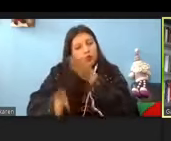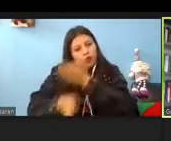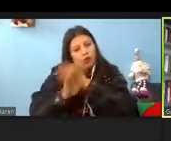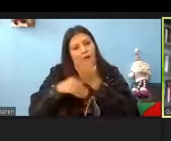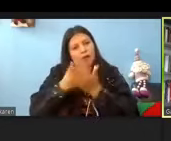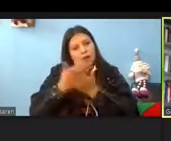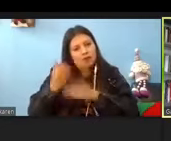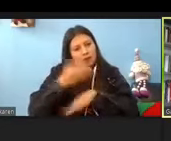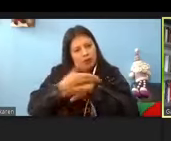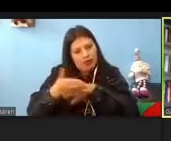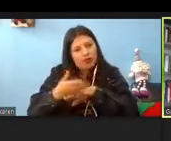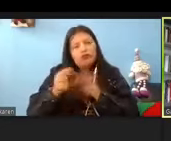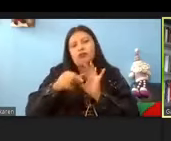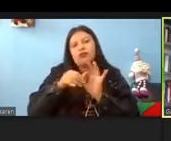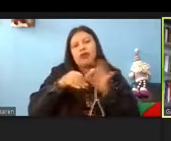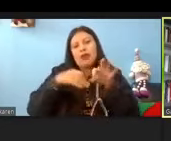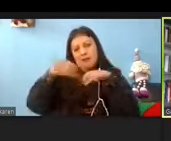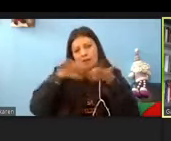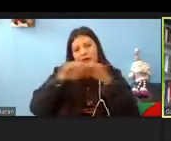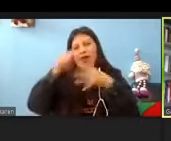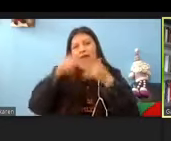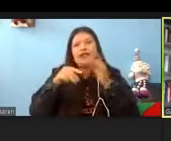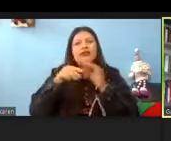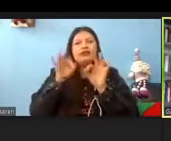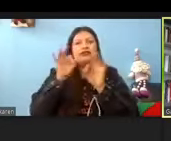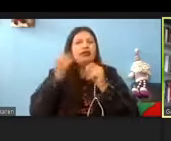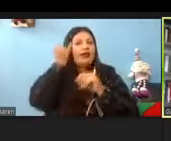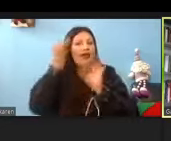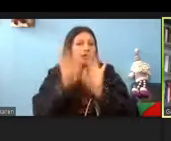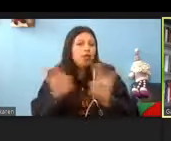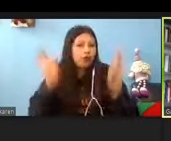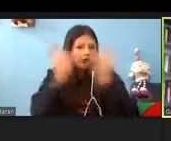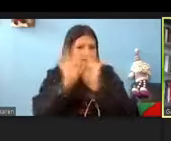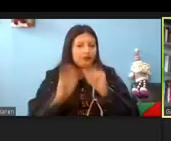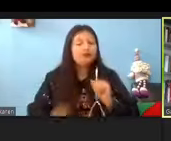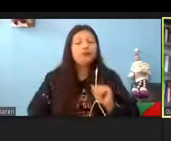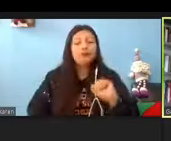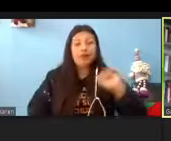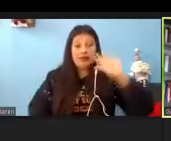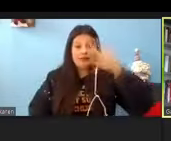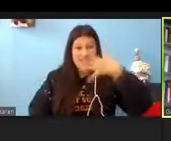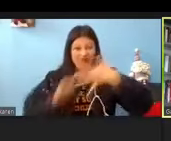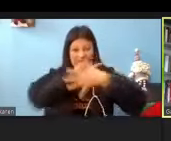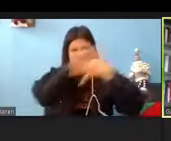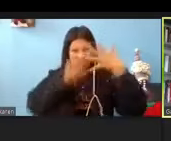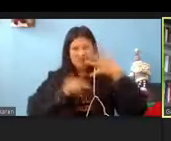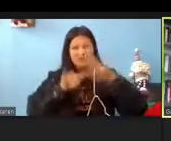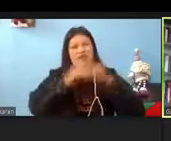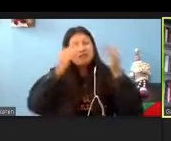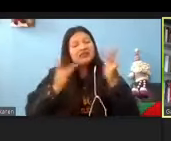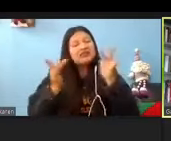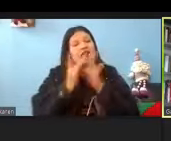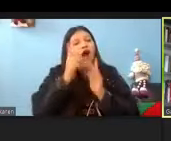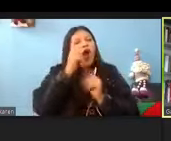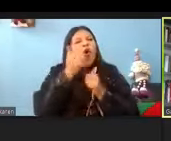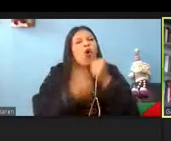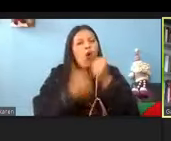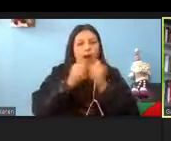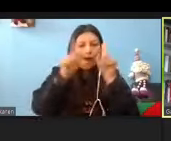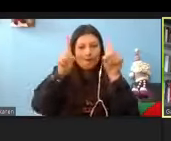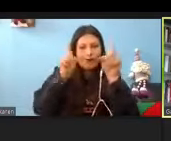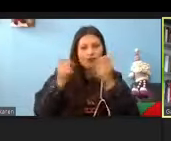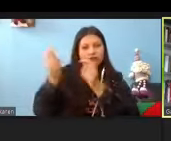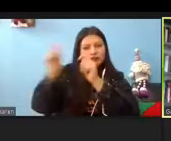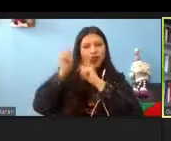poquito muy brevemente pues como esas ideas claves. Las 5 mesas del eje aludieron a una pregunta que nos dejó la